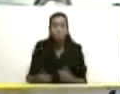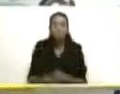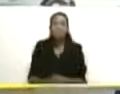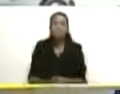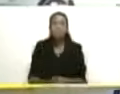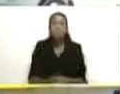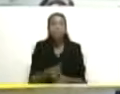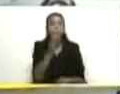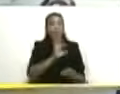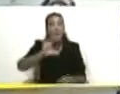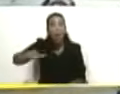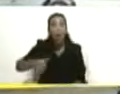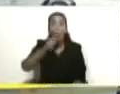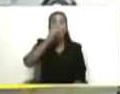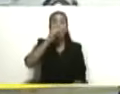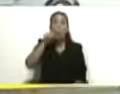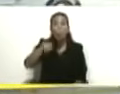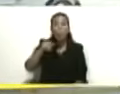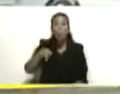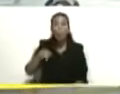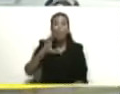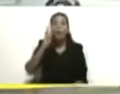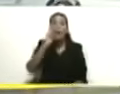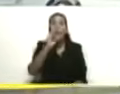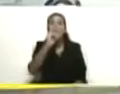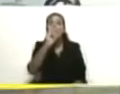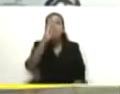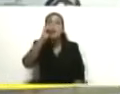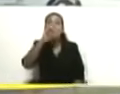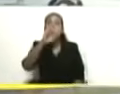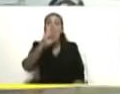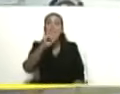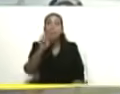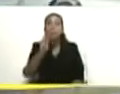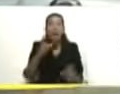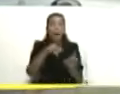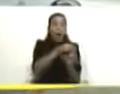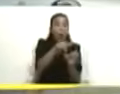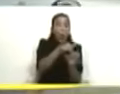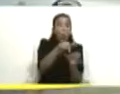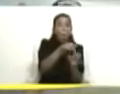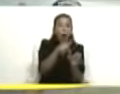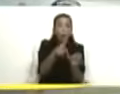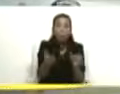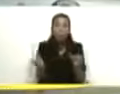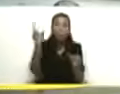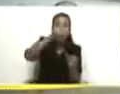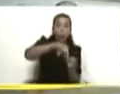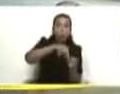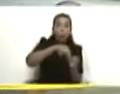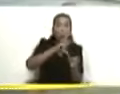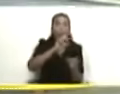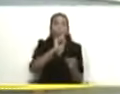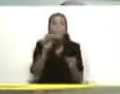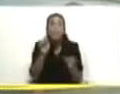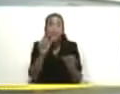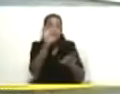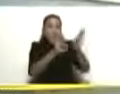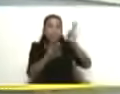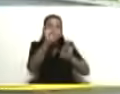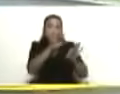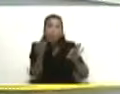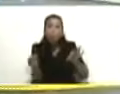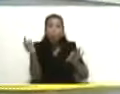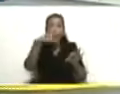Y ese jugo, presidente, la pimienta, ¿por qué se le incorpora? Porque la cúrcuma tiene un elemento que se llama curcumina. Esa curcumina